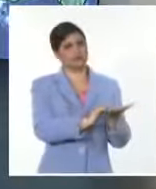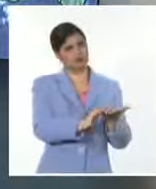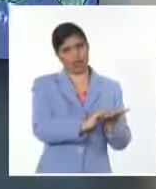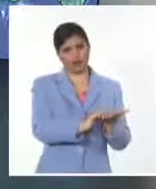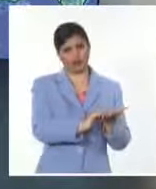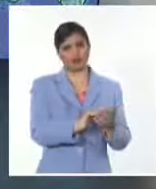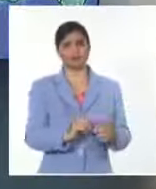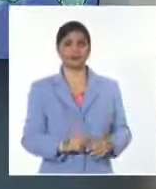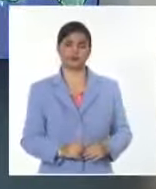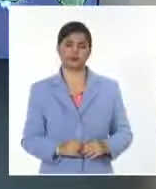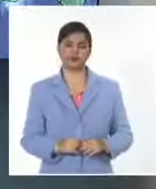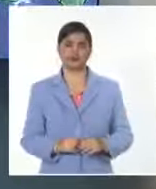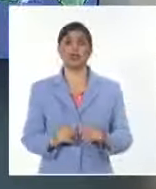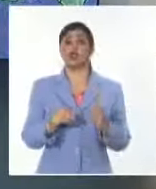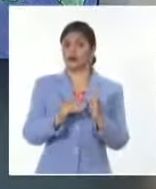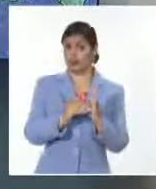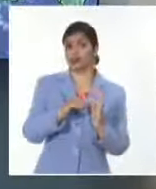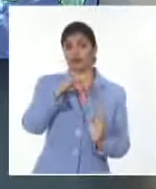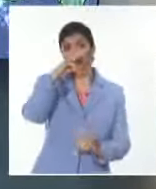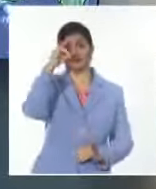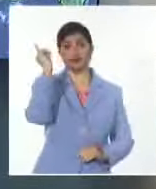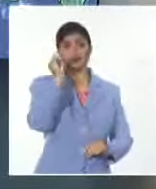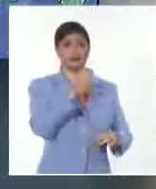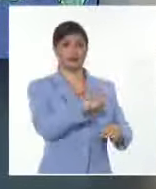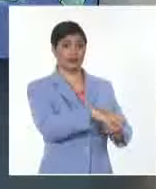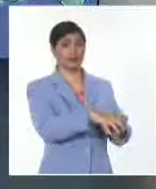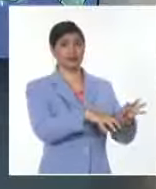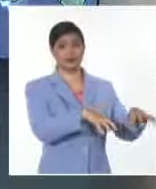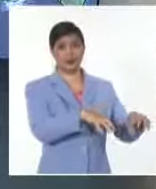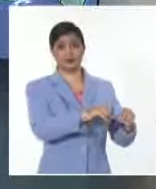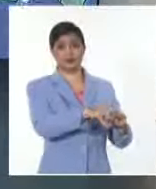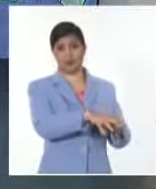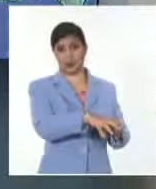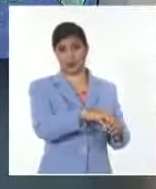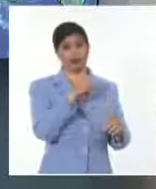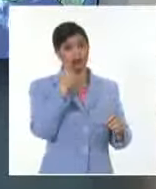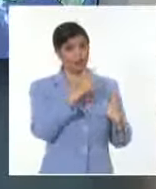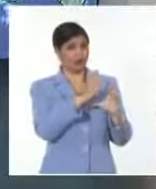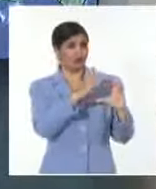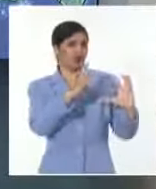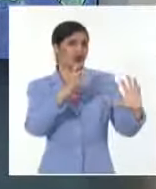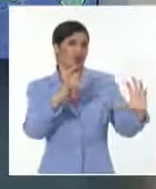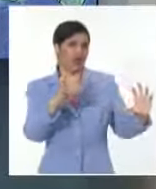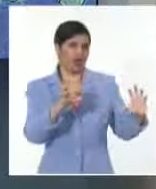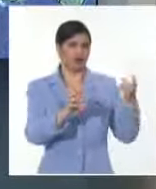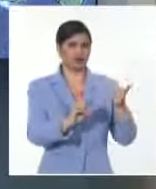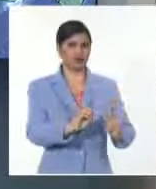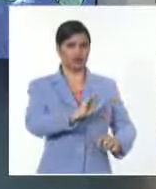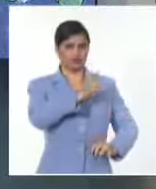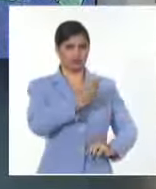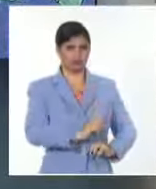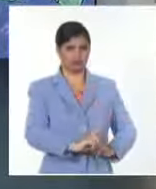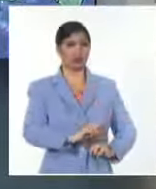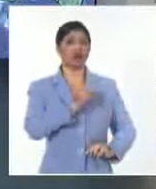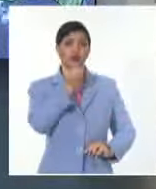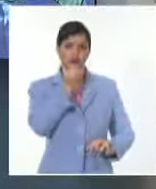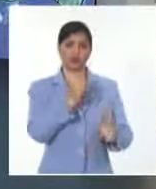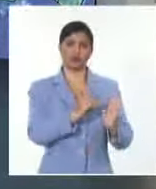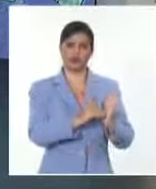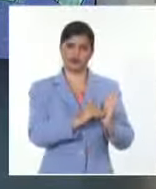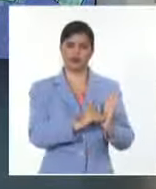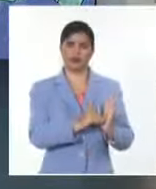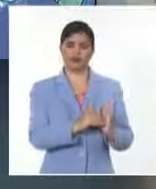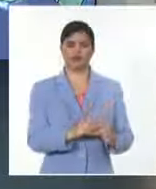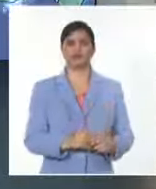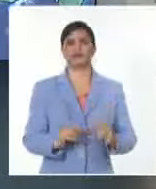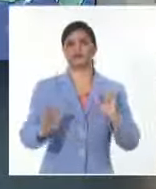del día y estas condiciones de inestabilidad que podemos ver que ya están generando algunas áreas de chubascos y también de tormentas eléctricas al sur de la parte oriental en el